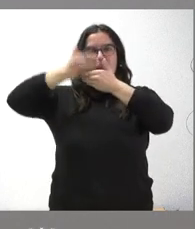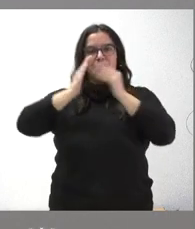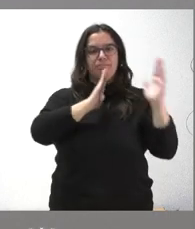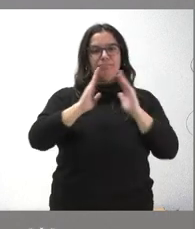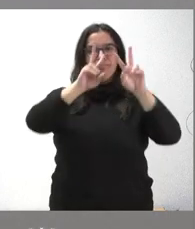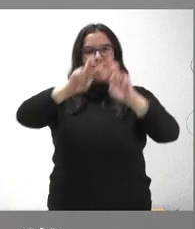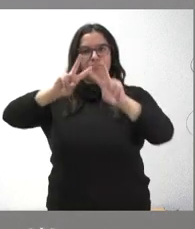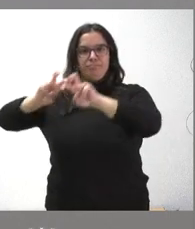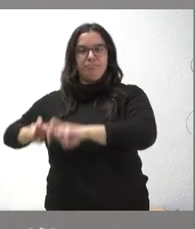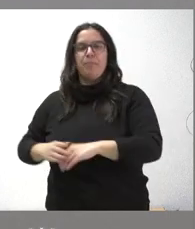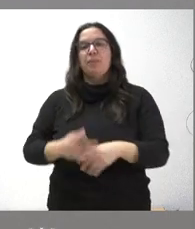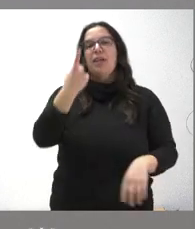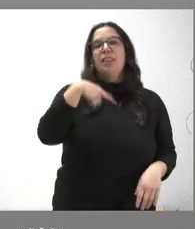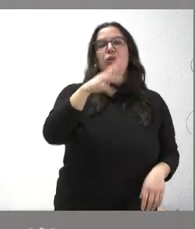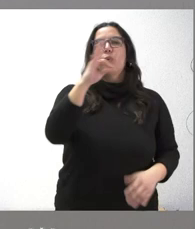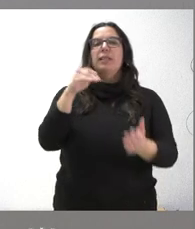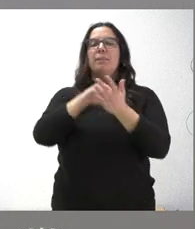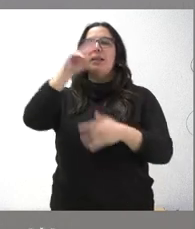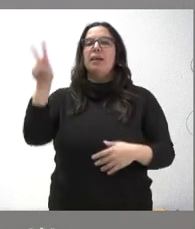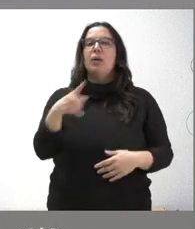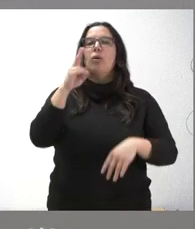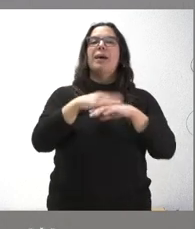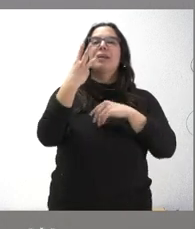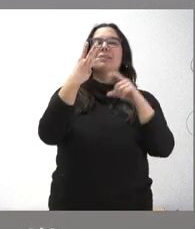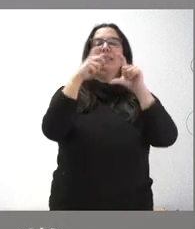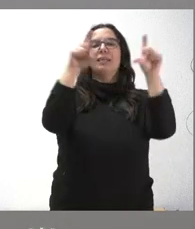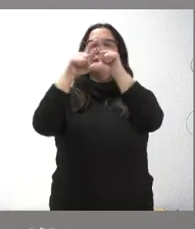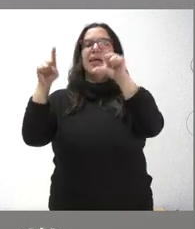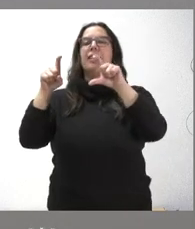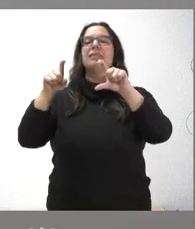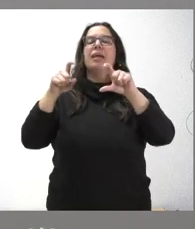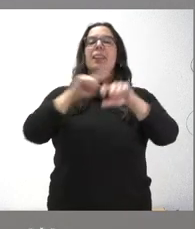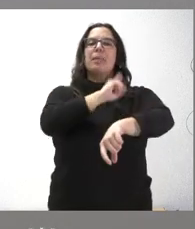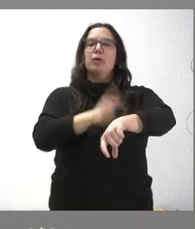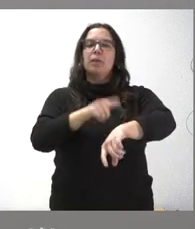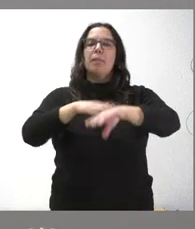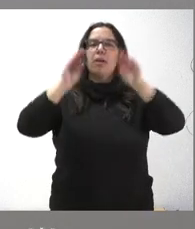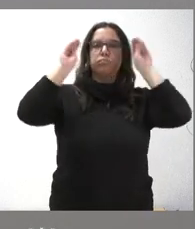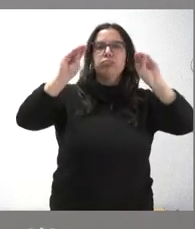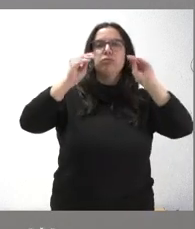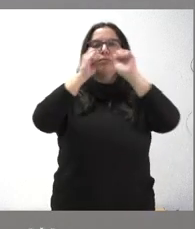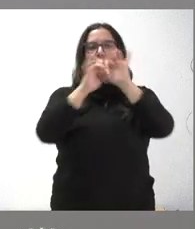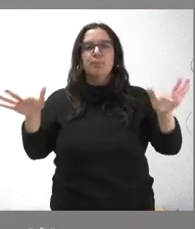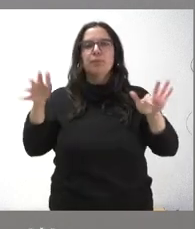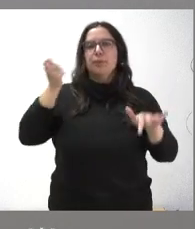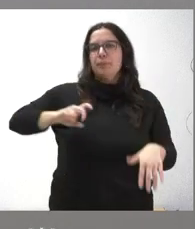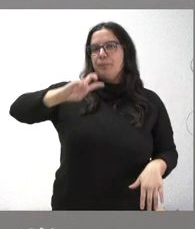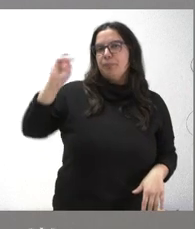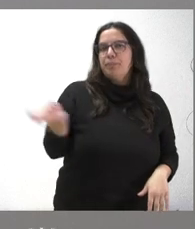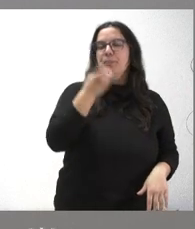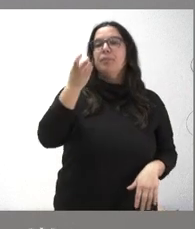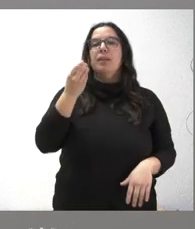140,000 para tres entidades deportivas en su labor de promoción y divulgación del deporte y de formación de sus profesionales el mayor importe son